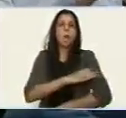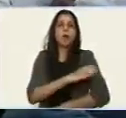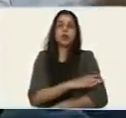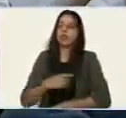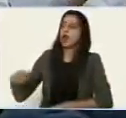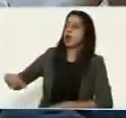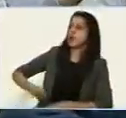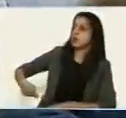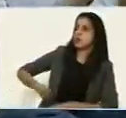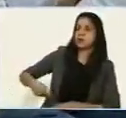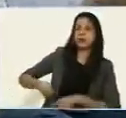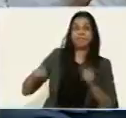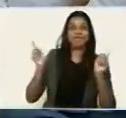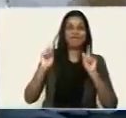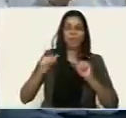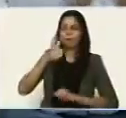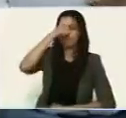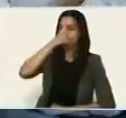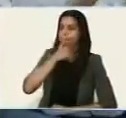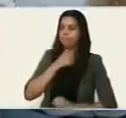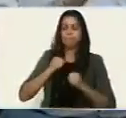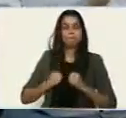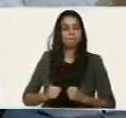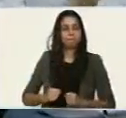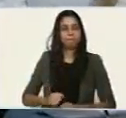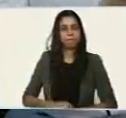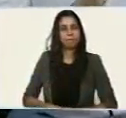nos imponga sus condiciones.